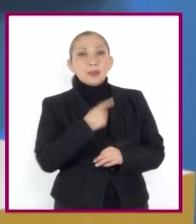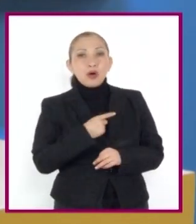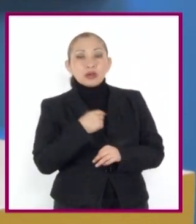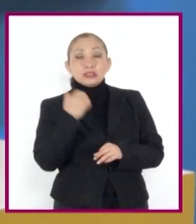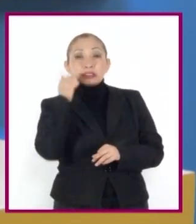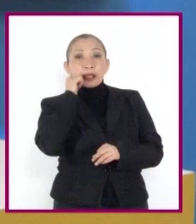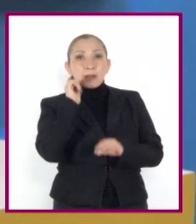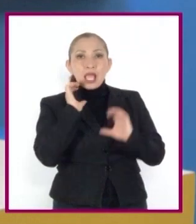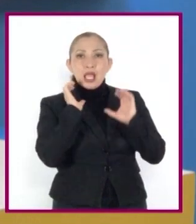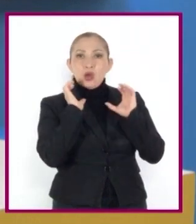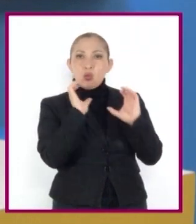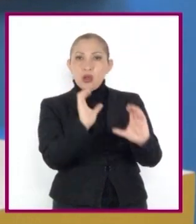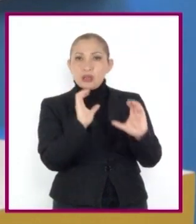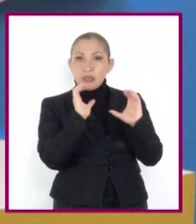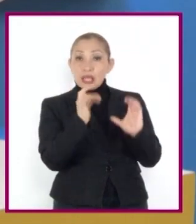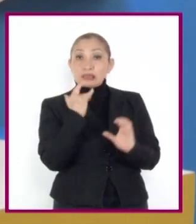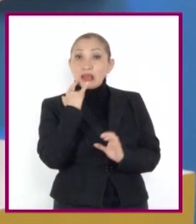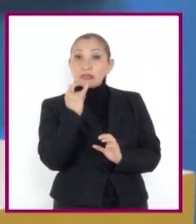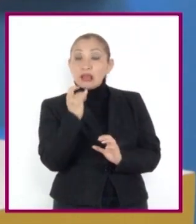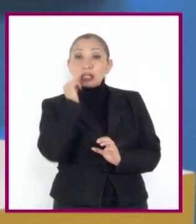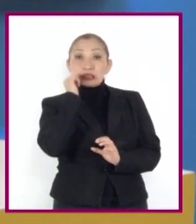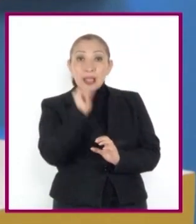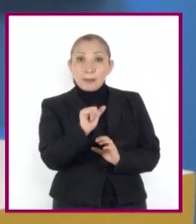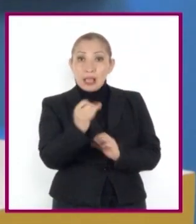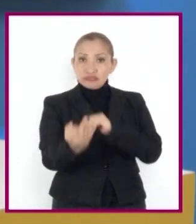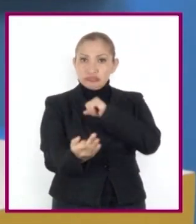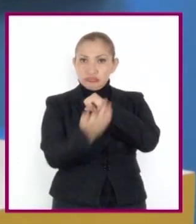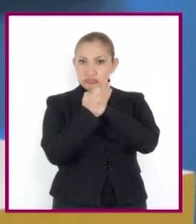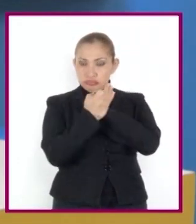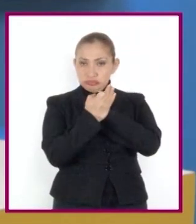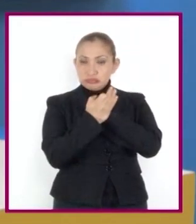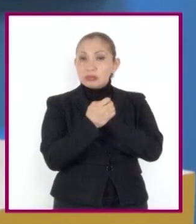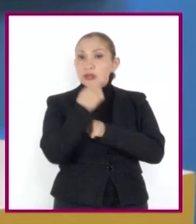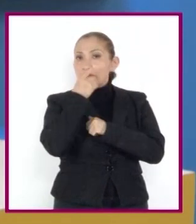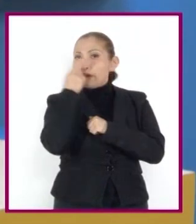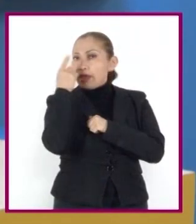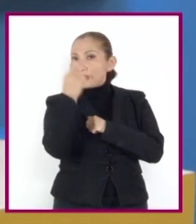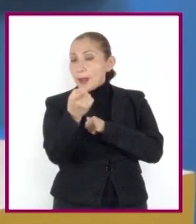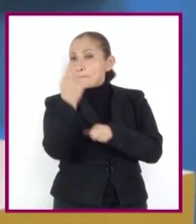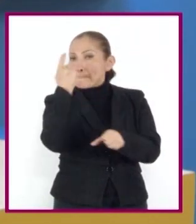tener ciertas precauciones y procurar siempre nuestra seguridad. Debo